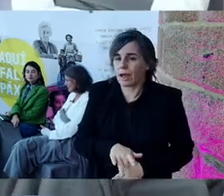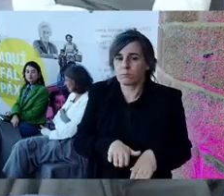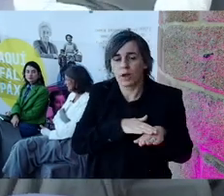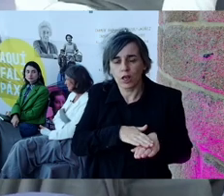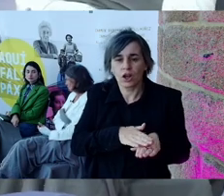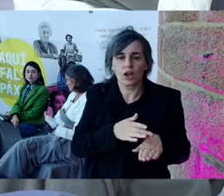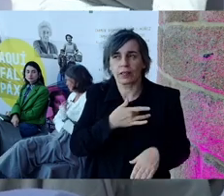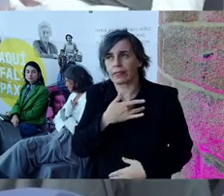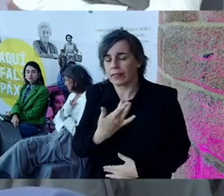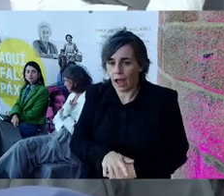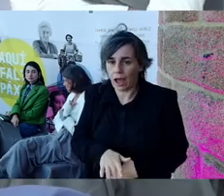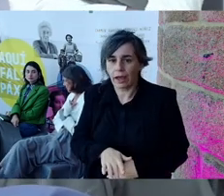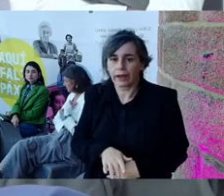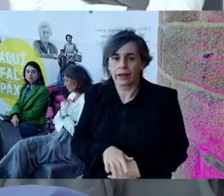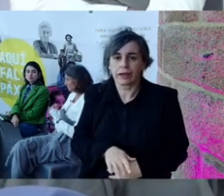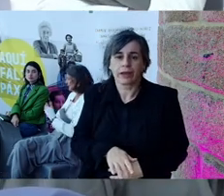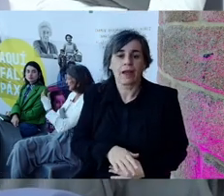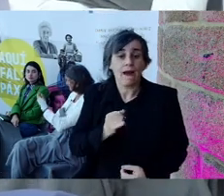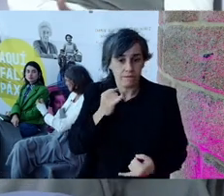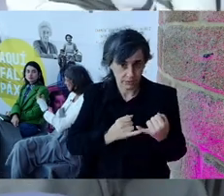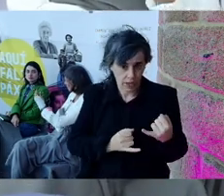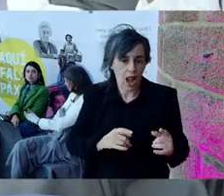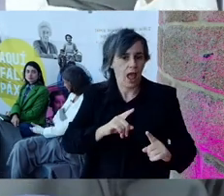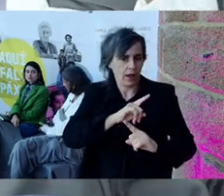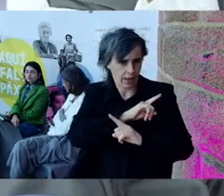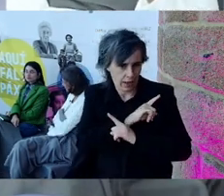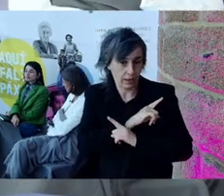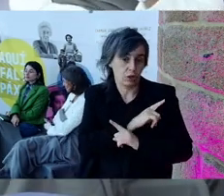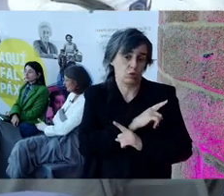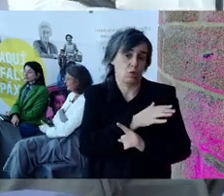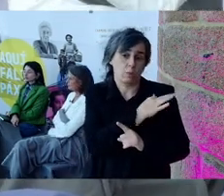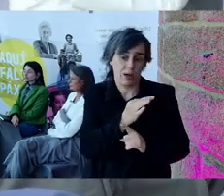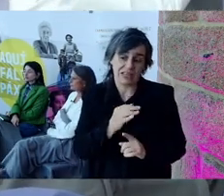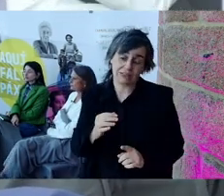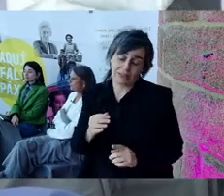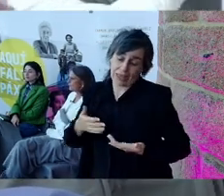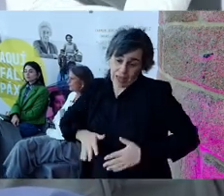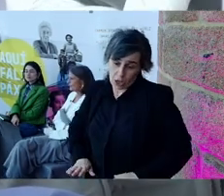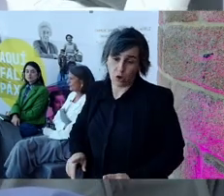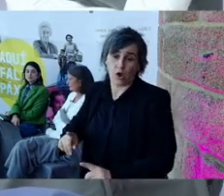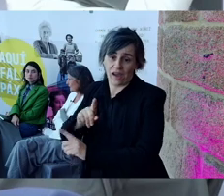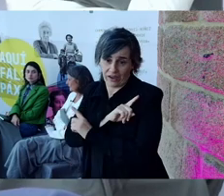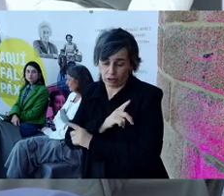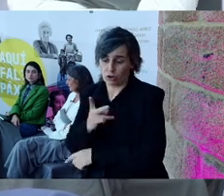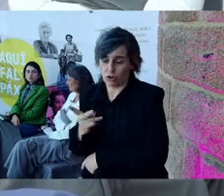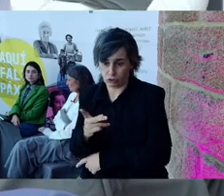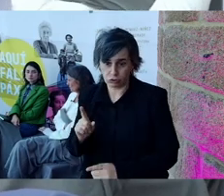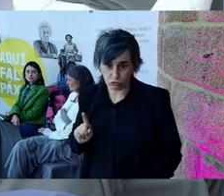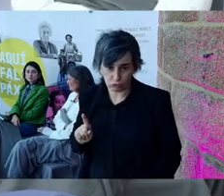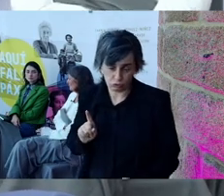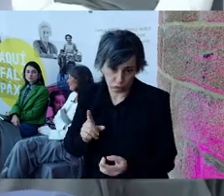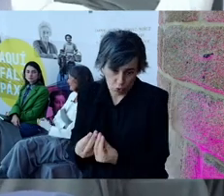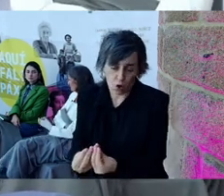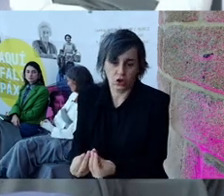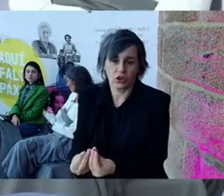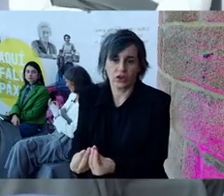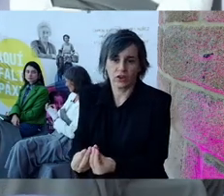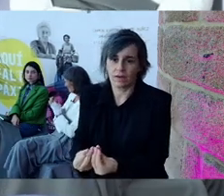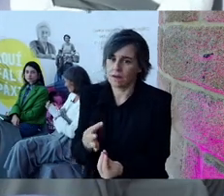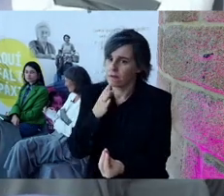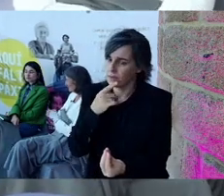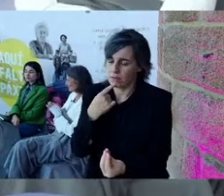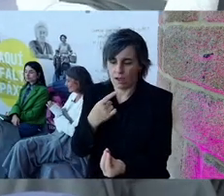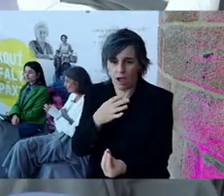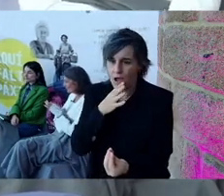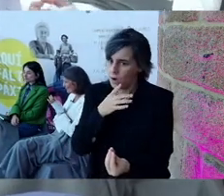salir, y cuando por fin sale y se encuentra con sus tropas, su ejército y el de su hijo que están acampados fuera y el de Froilaz y tal, dice, ahora,